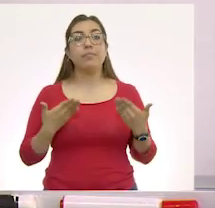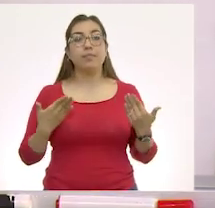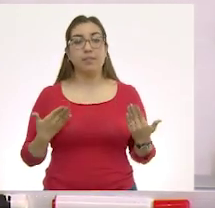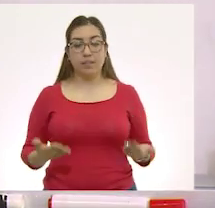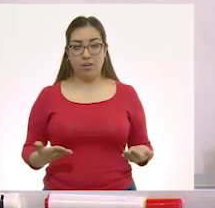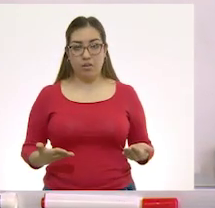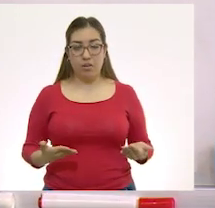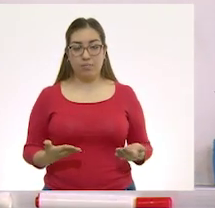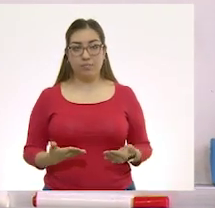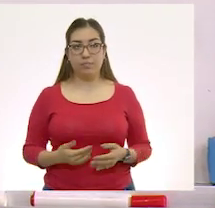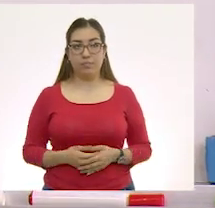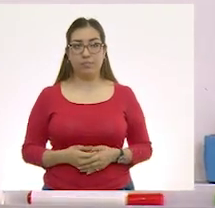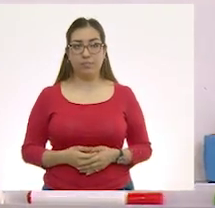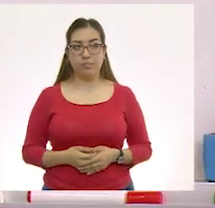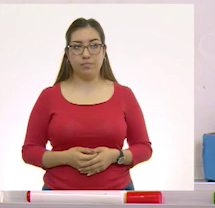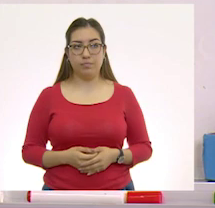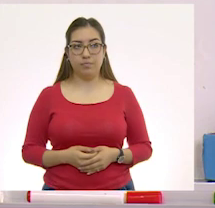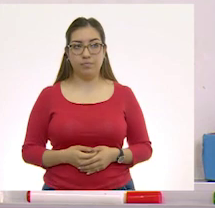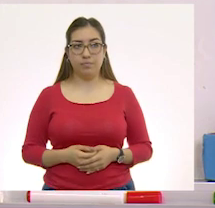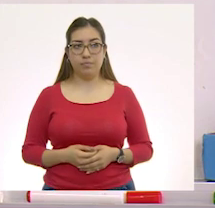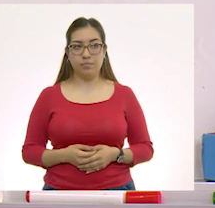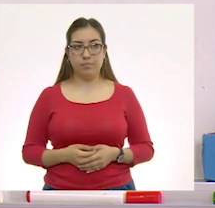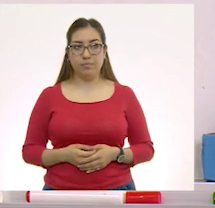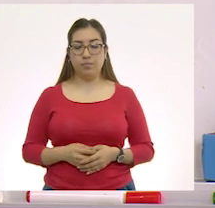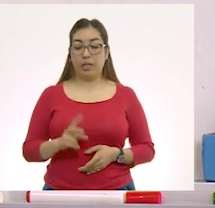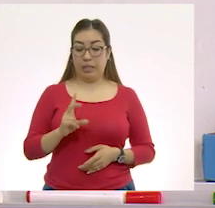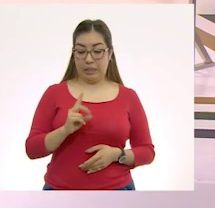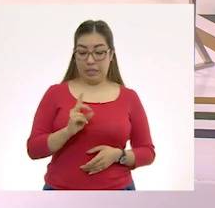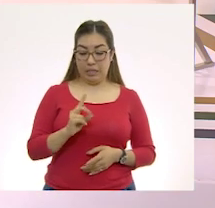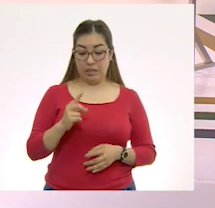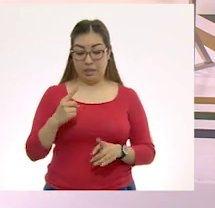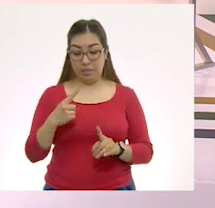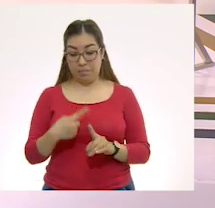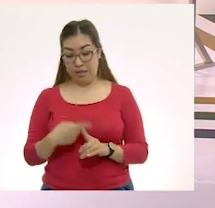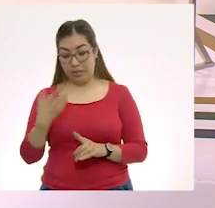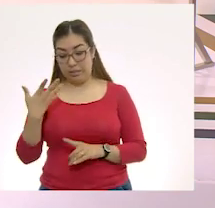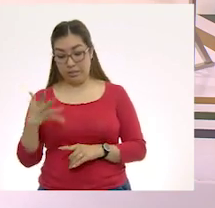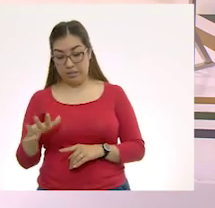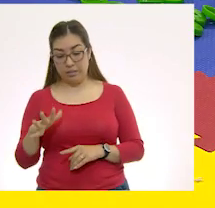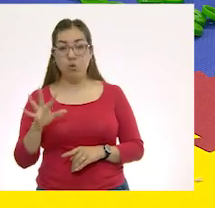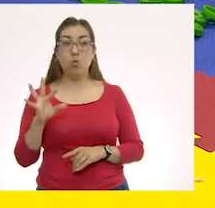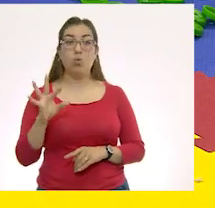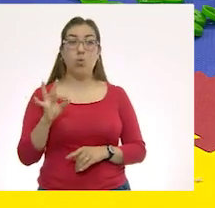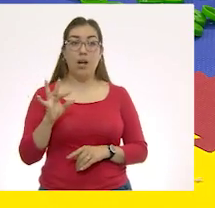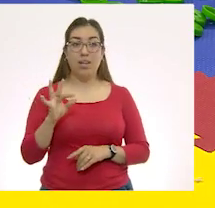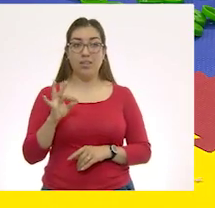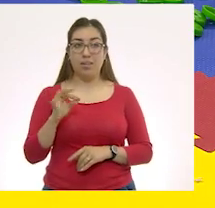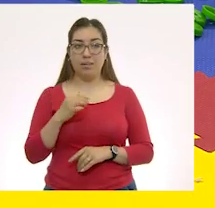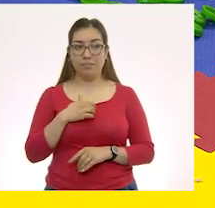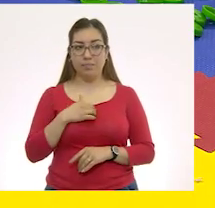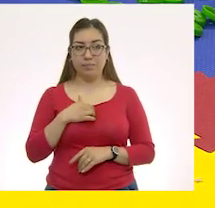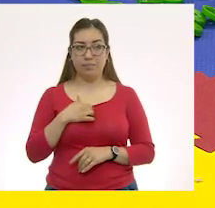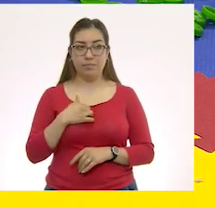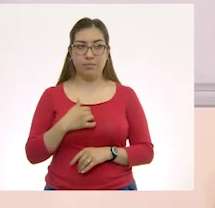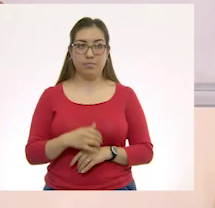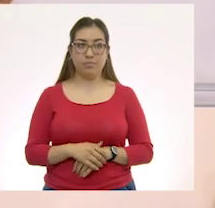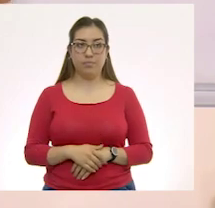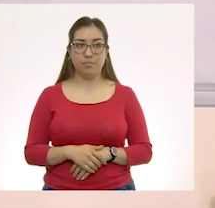vamos a construirlas y el siguiente número 30 10 40 40